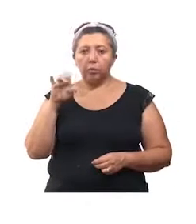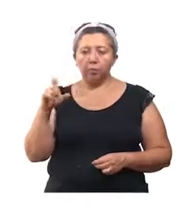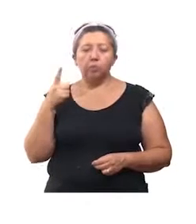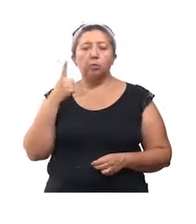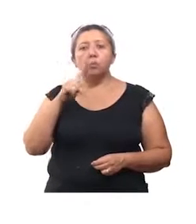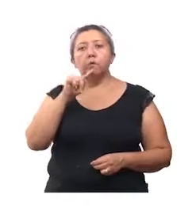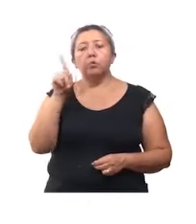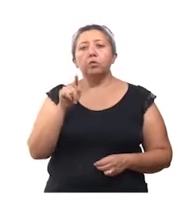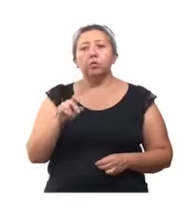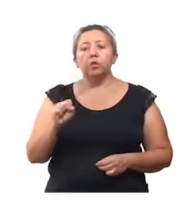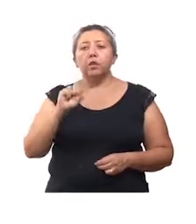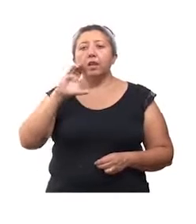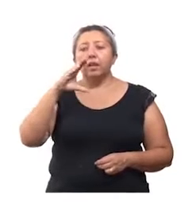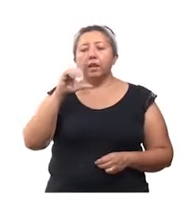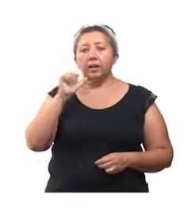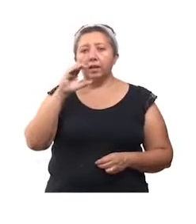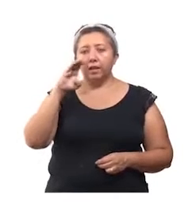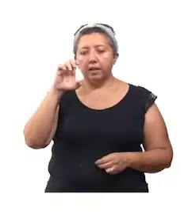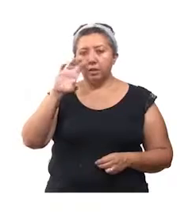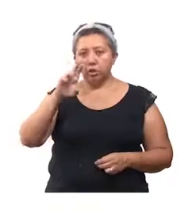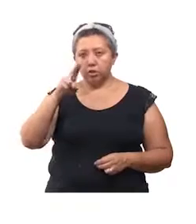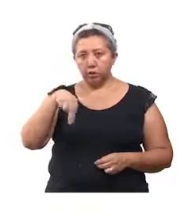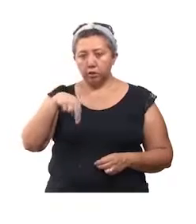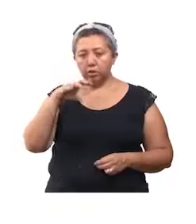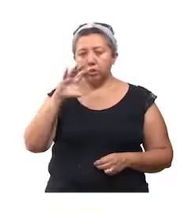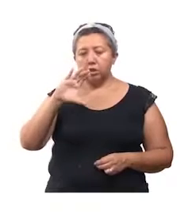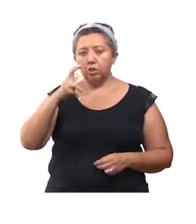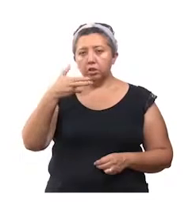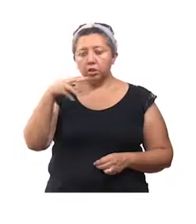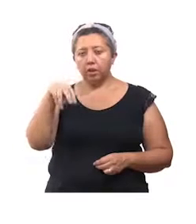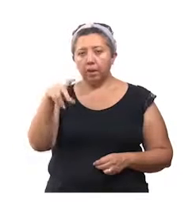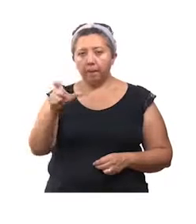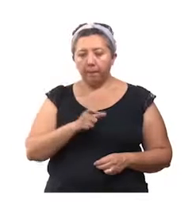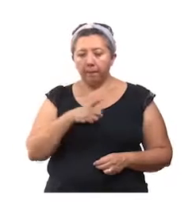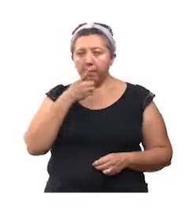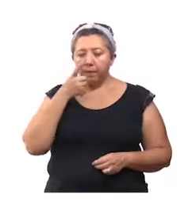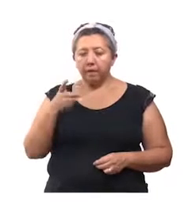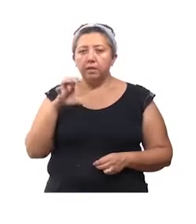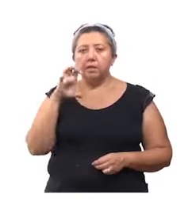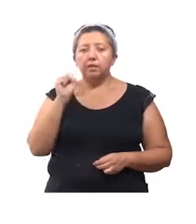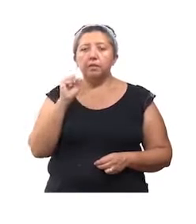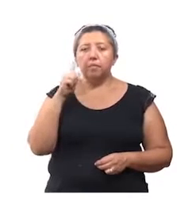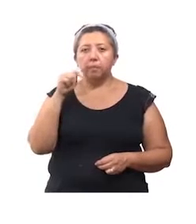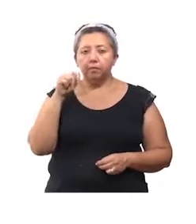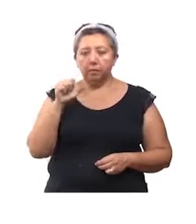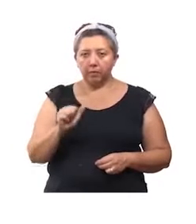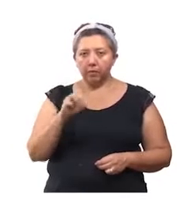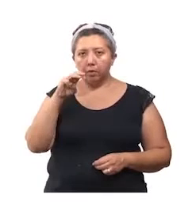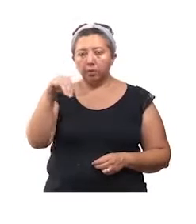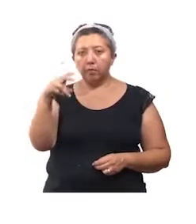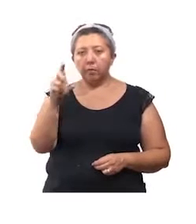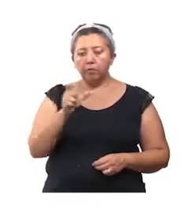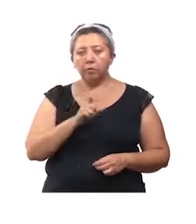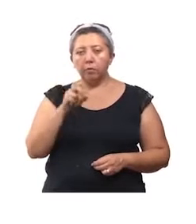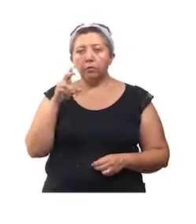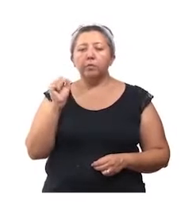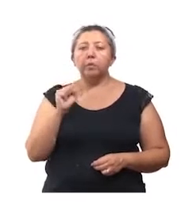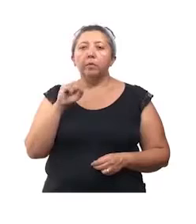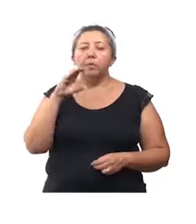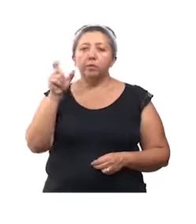y 1 en Buctzots, Cacalchen, Canzacap, Chancom, Chemash, Zemul, Espita, Joctún, Maxcanú, Muxupip,